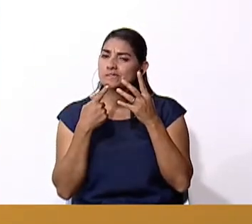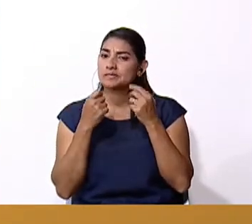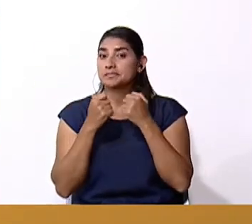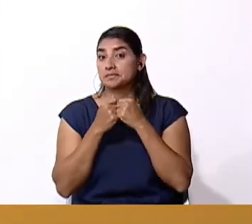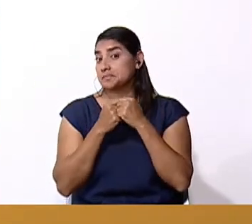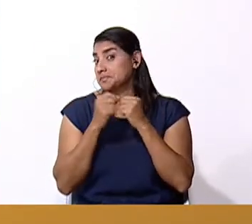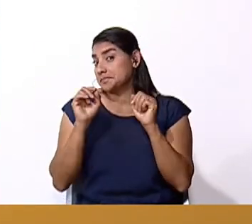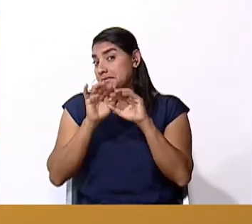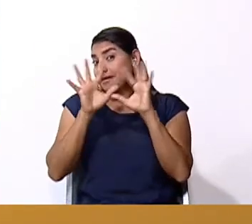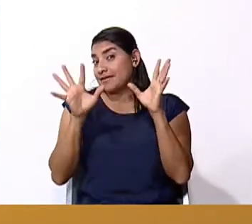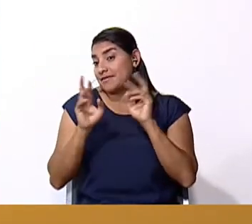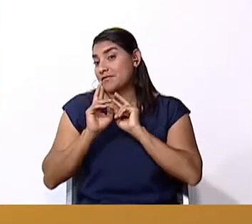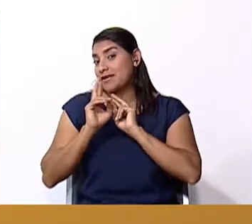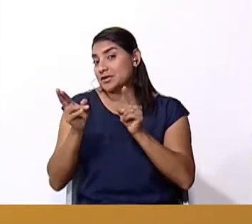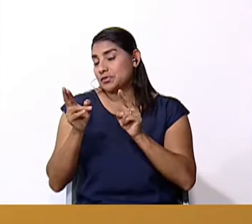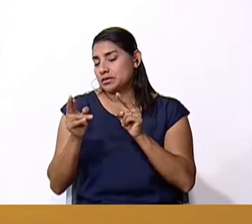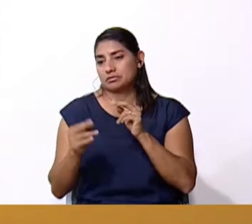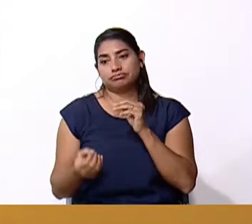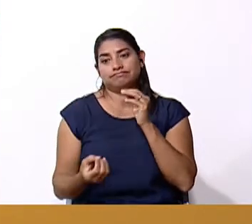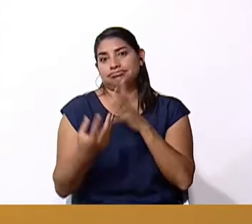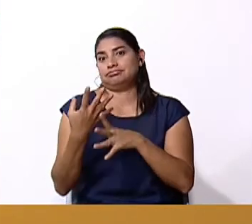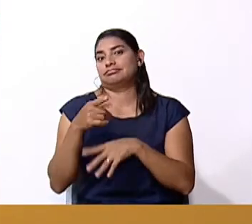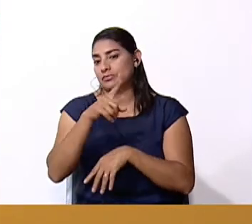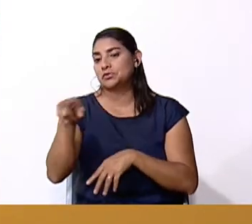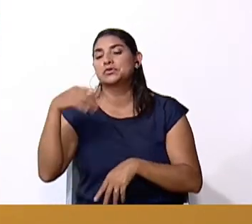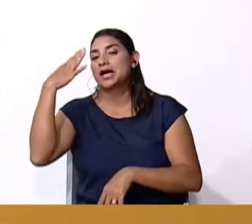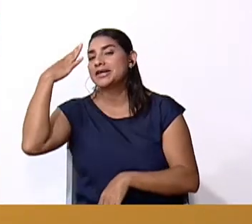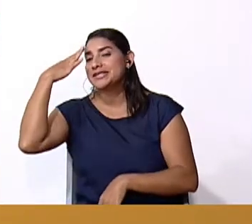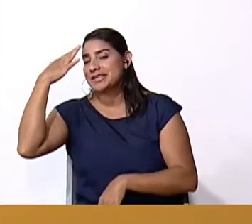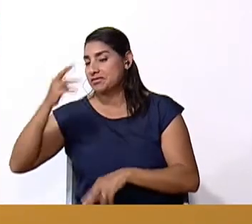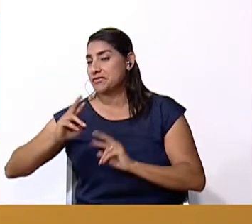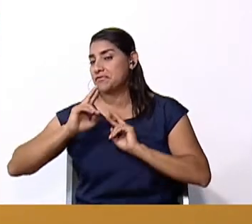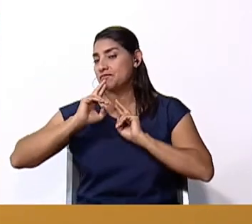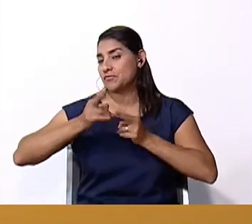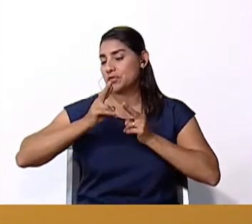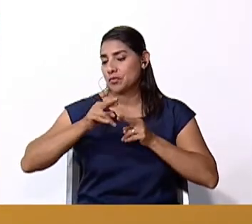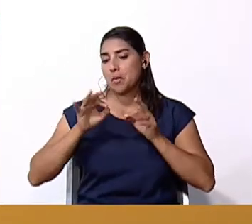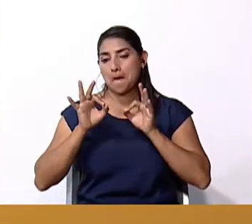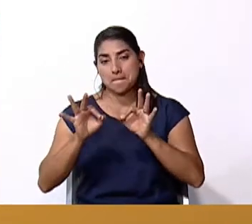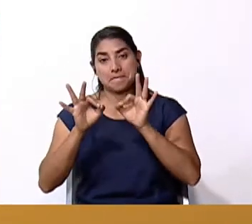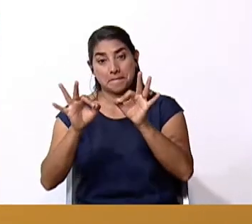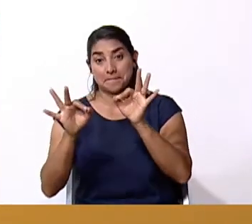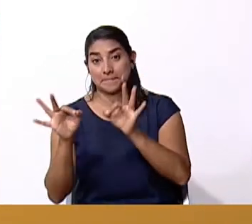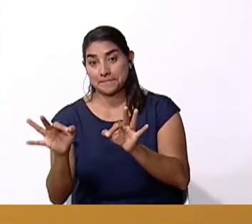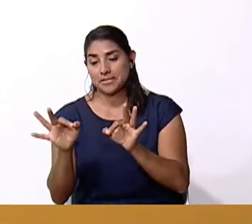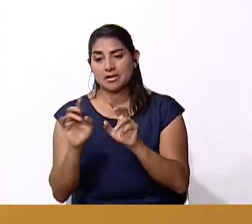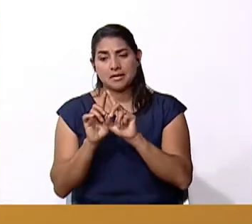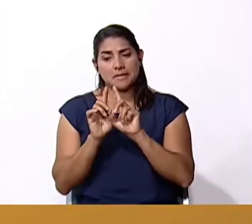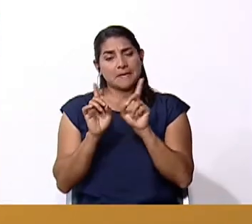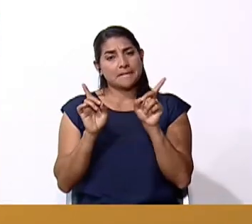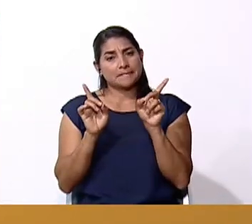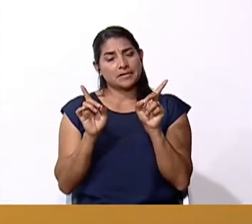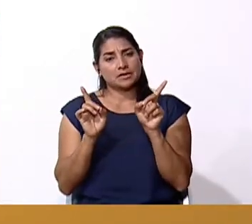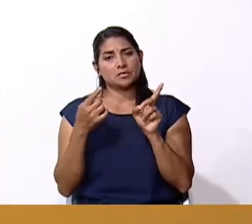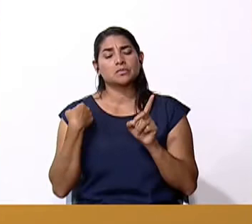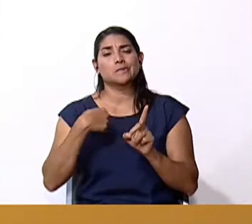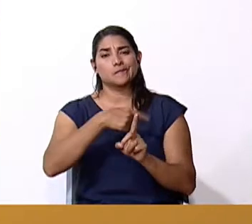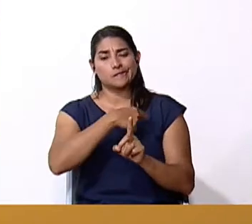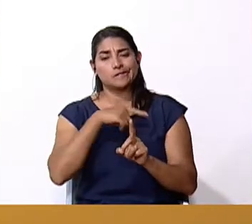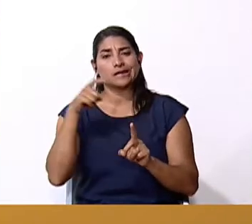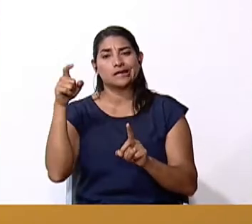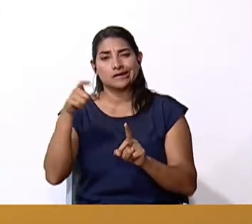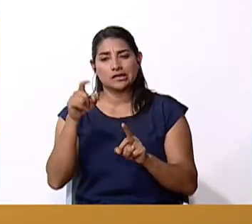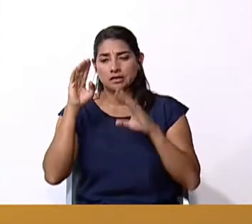Claro, ¿verdad? La respuesta salta, yo sé que sí, y lo vamos haciendo muy bien. Pero nosotros necesitamos